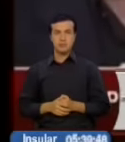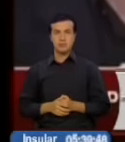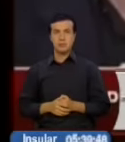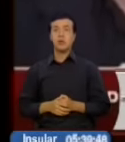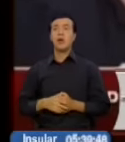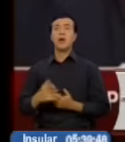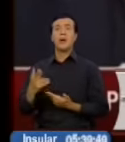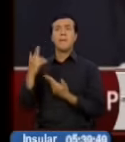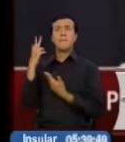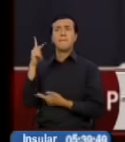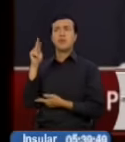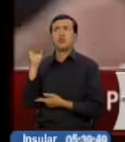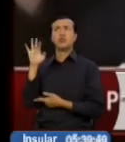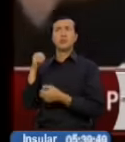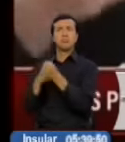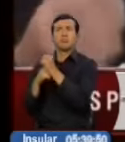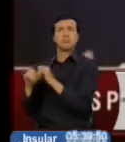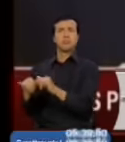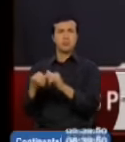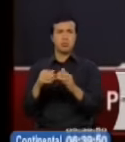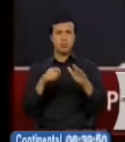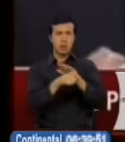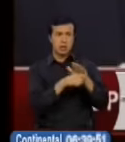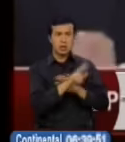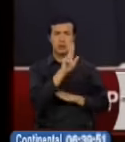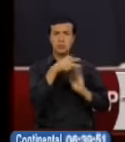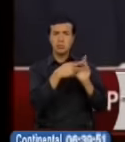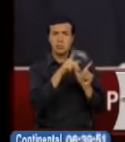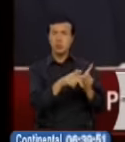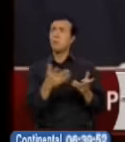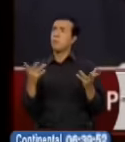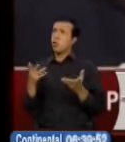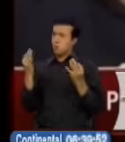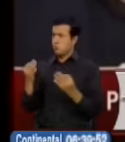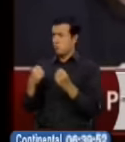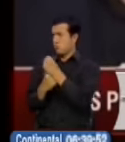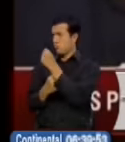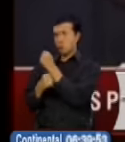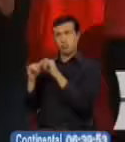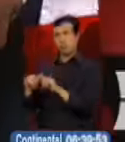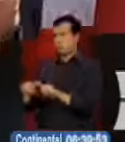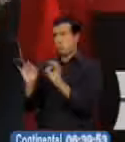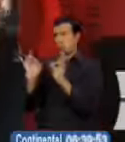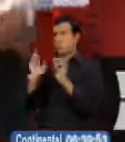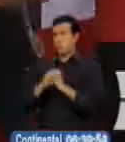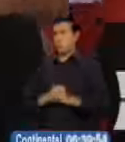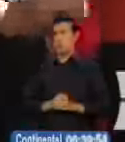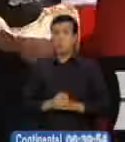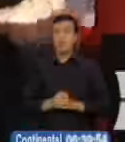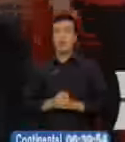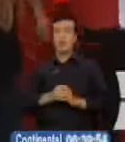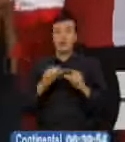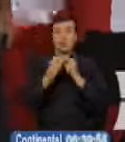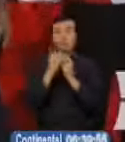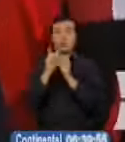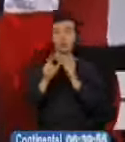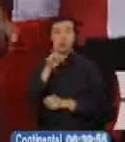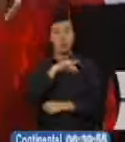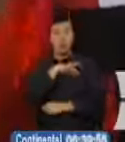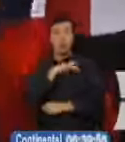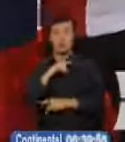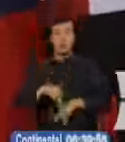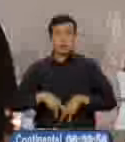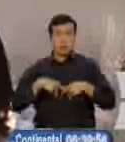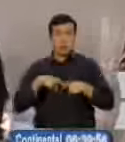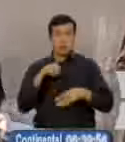con Pinochet también durante muchos años. Perdón, pero mataron a 3.000 personas. No, pero era estable. Era estable. Un grupo de ciudadanos chilenos residentes